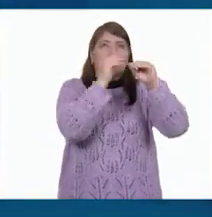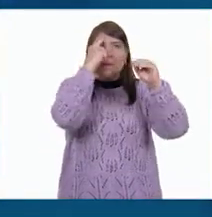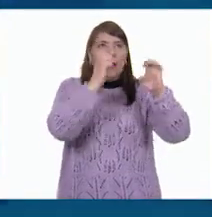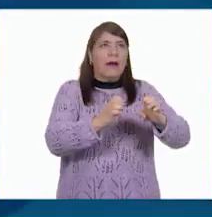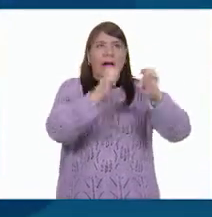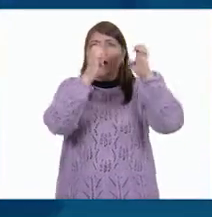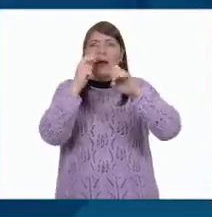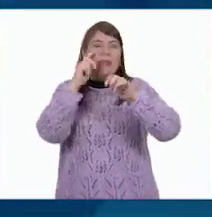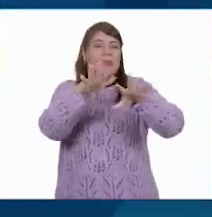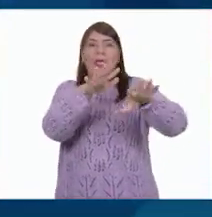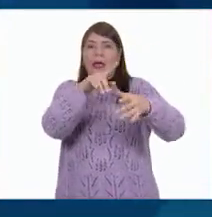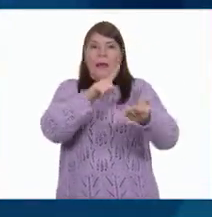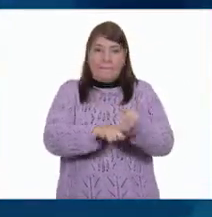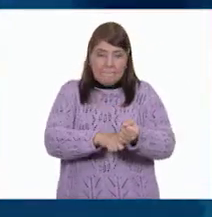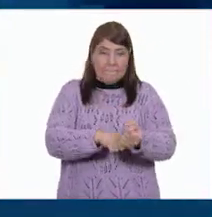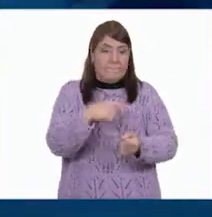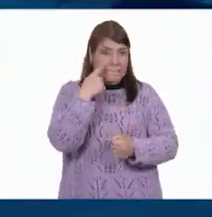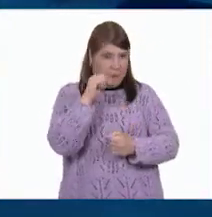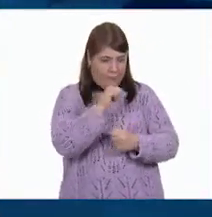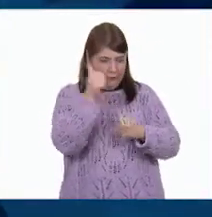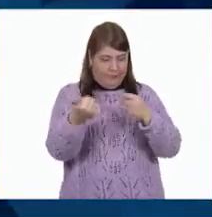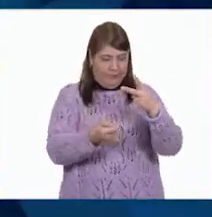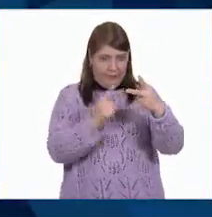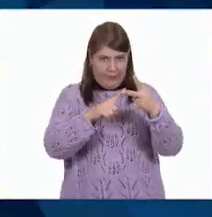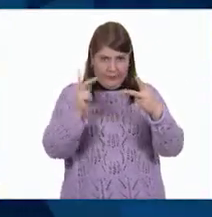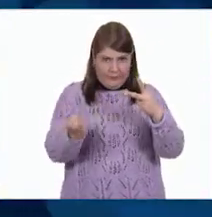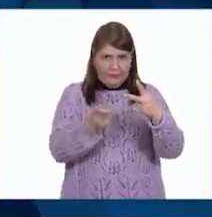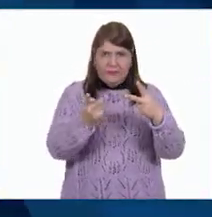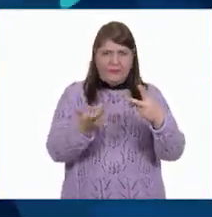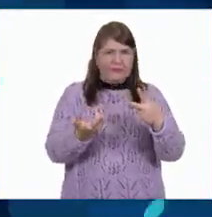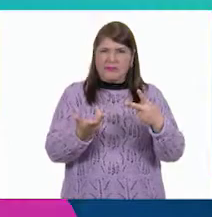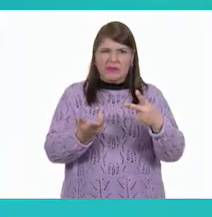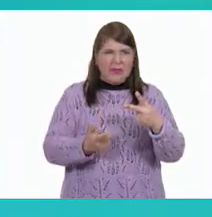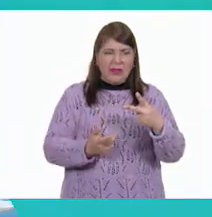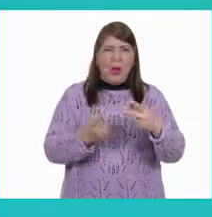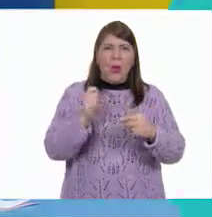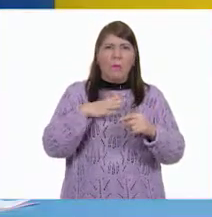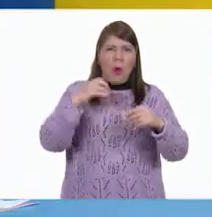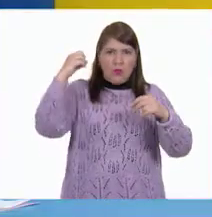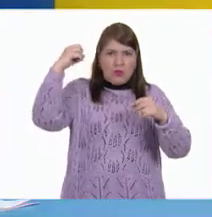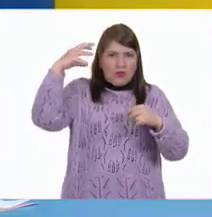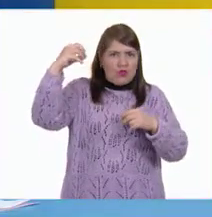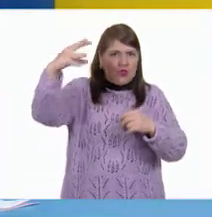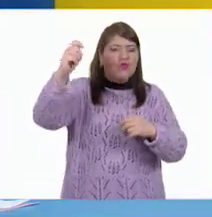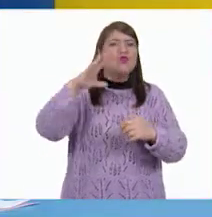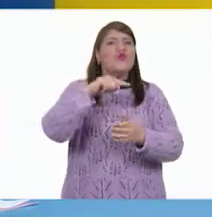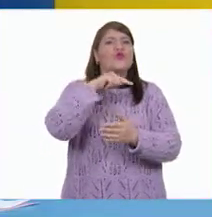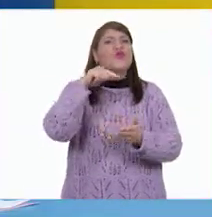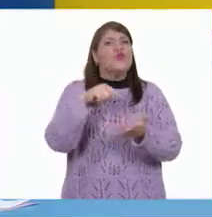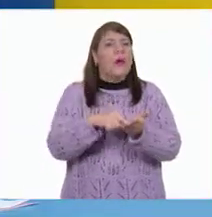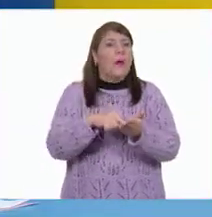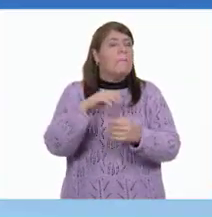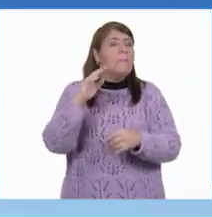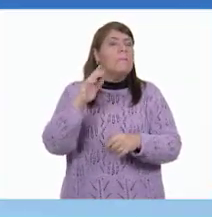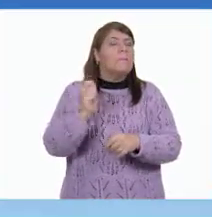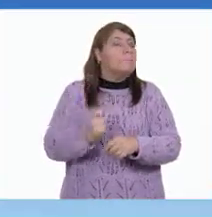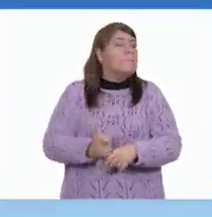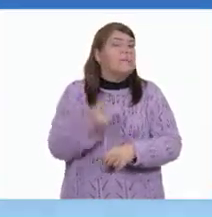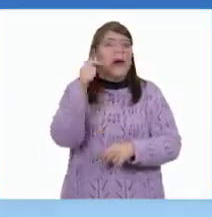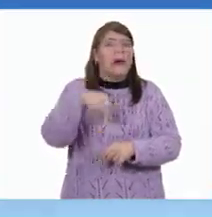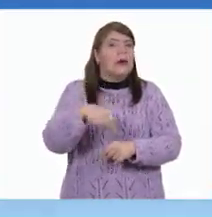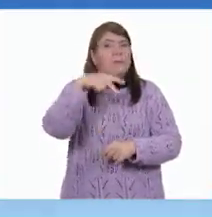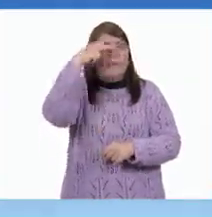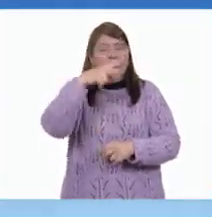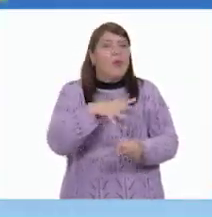edificios. Va otra pregunta. ¿Saben cuál fue el primer lugar con alumbrado público en nuestro país? ¡Ah, yo